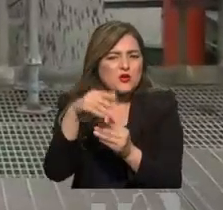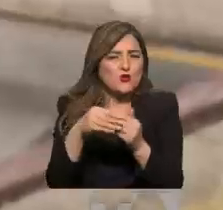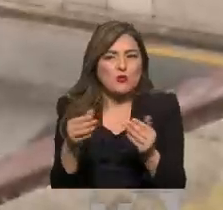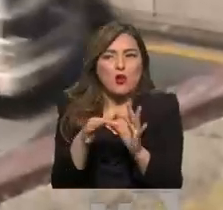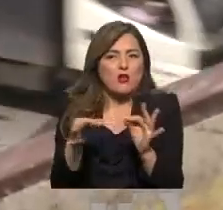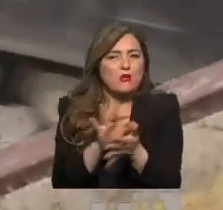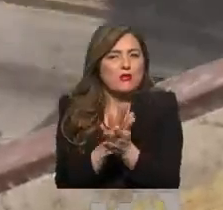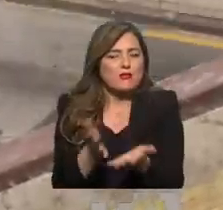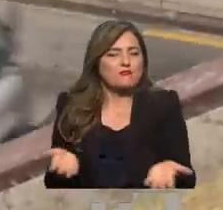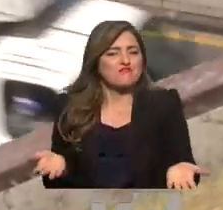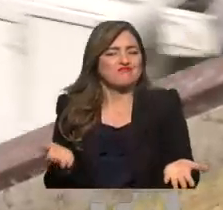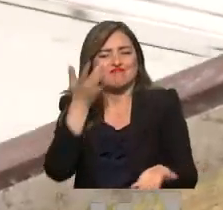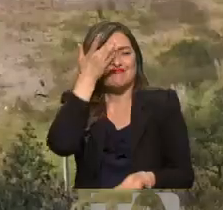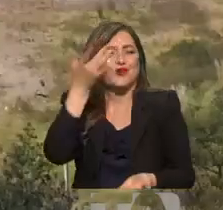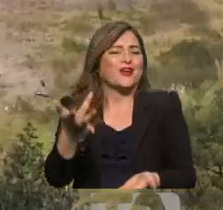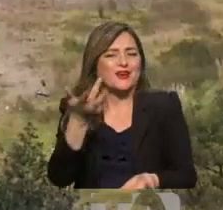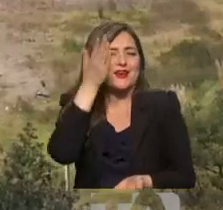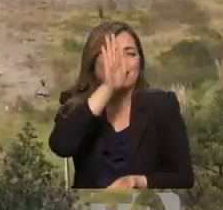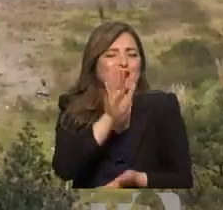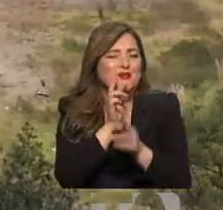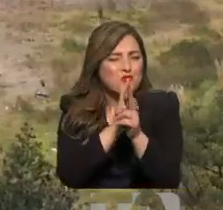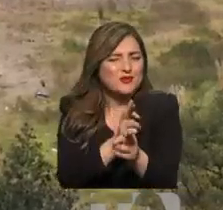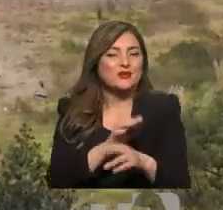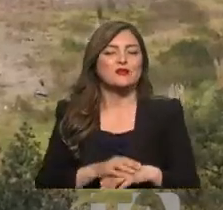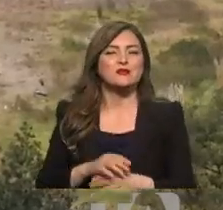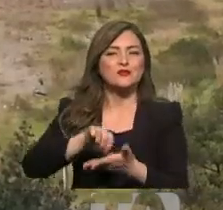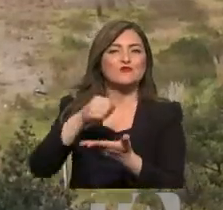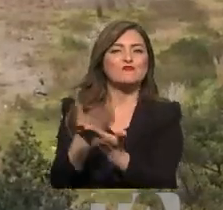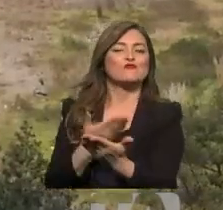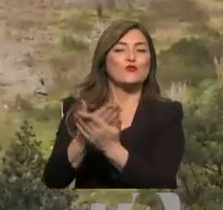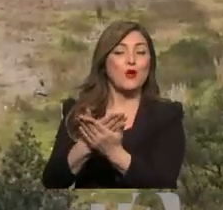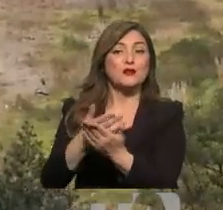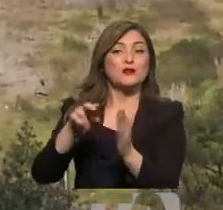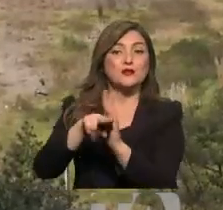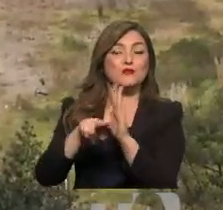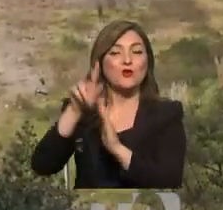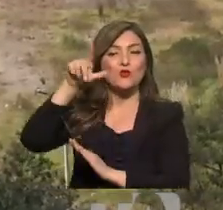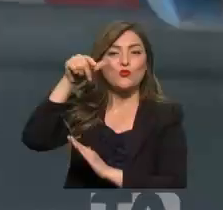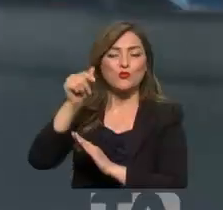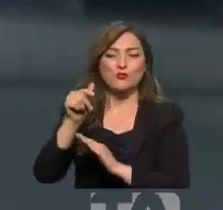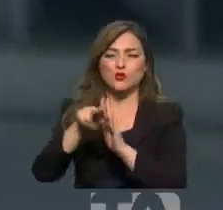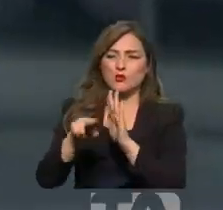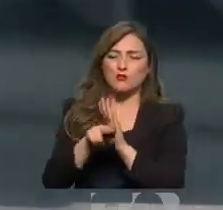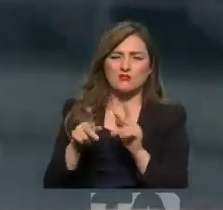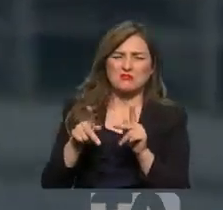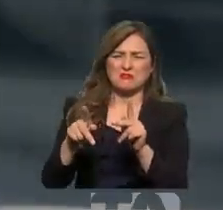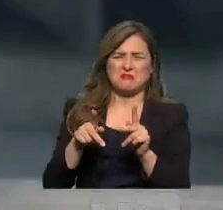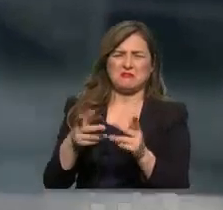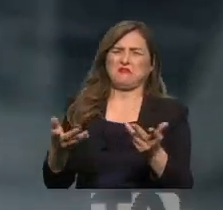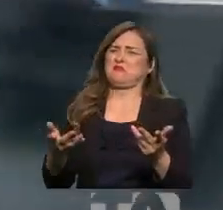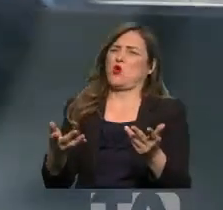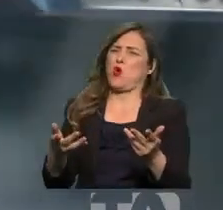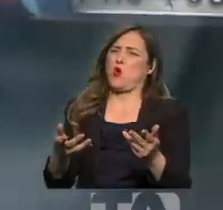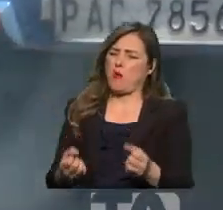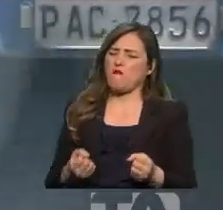dólares. Mientras tanto, las ciudades deben exigir al Estado normativas mucho menos permisivas para tener